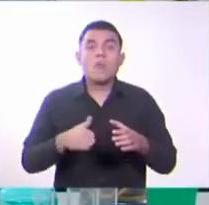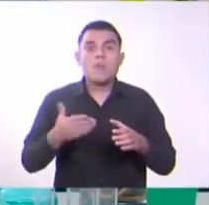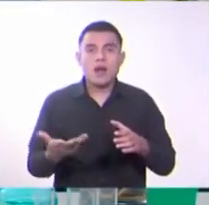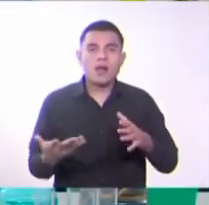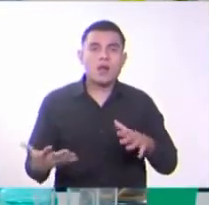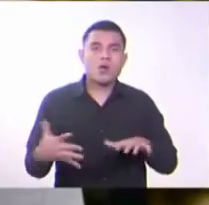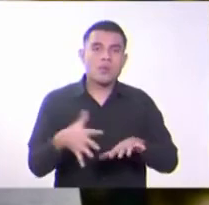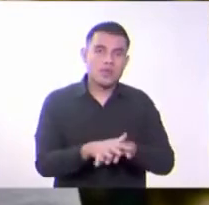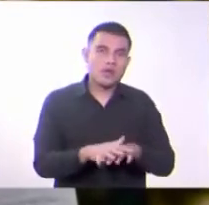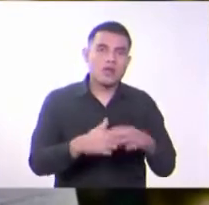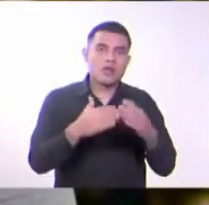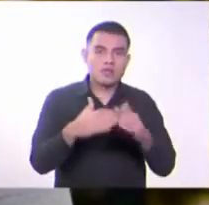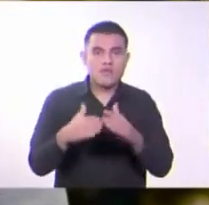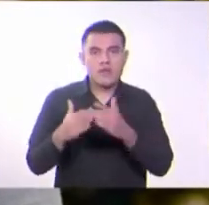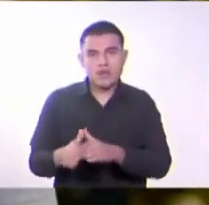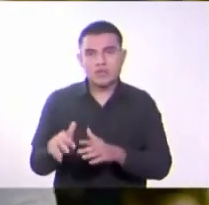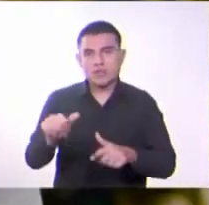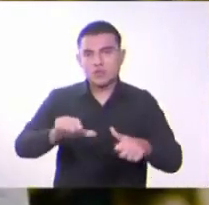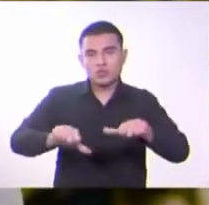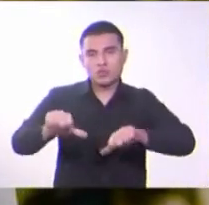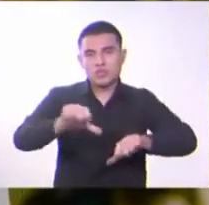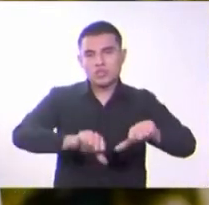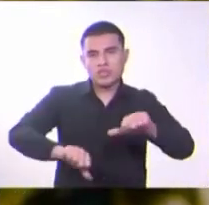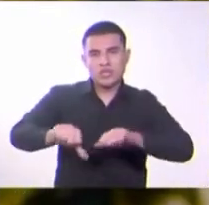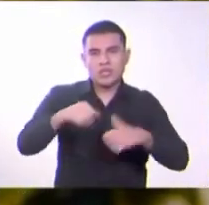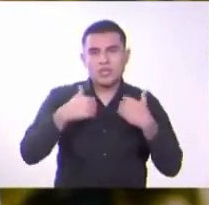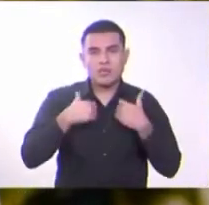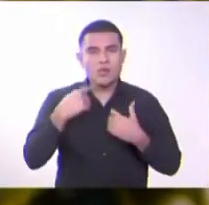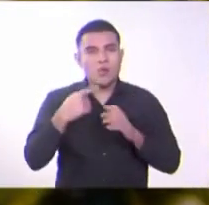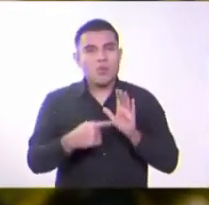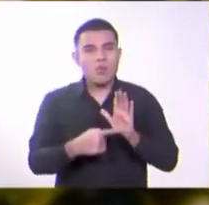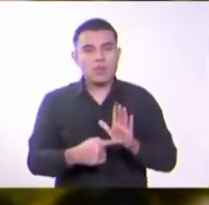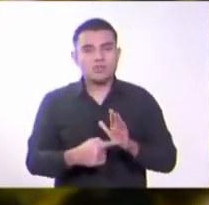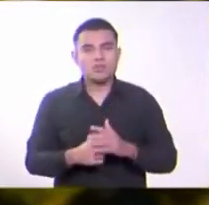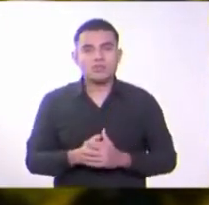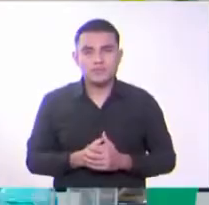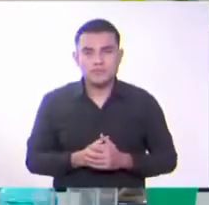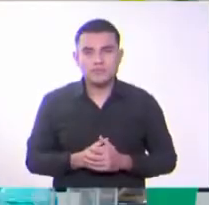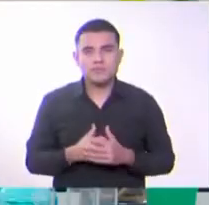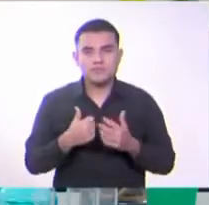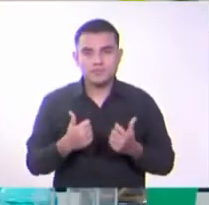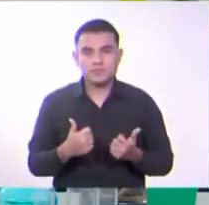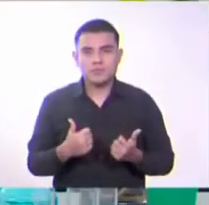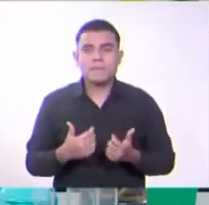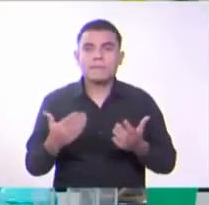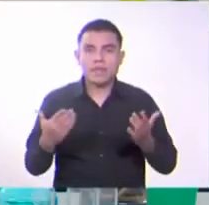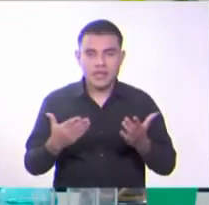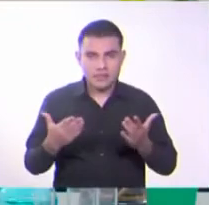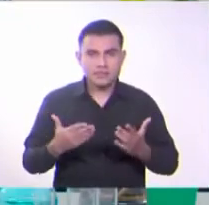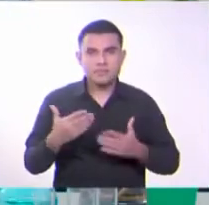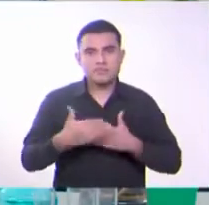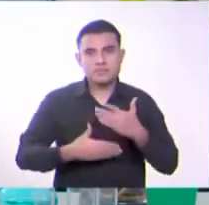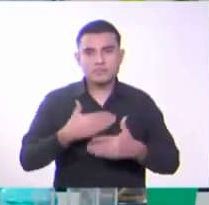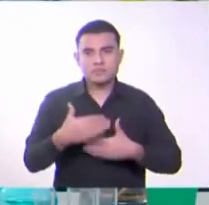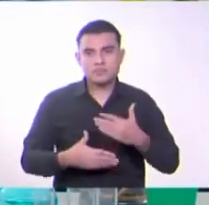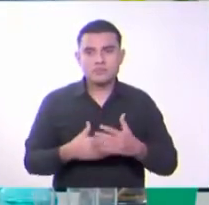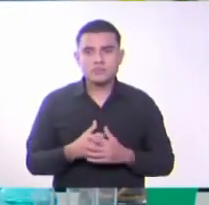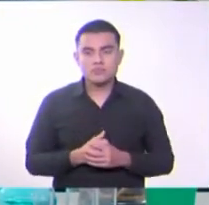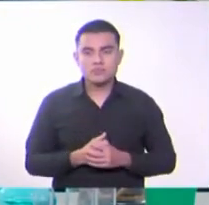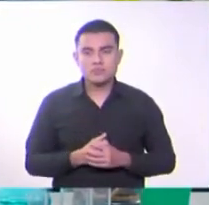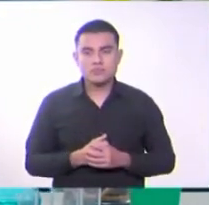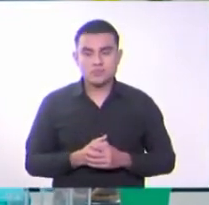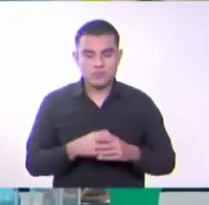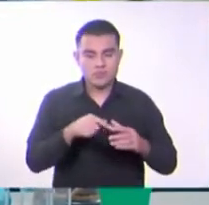con las diferentes sustancias que tenemos como muestras. Muy bien, realicemos el procedimiento. Voy